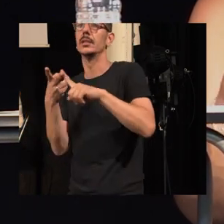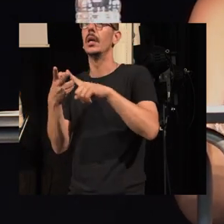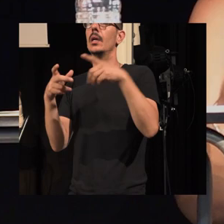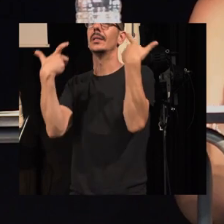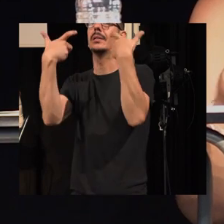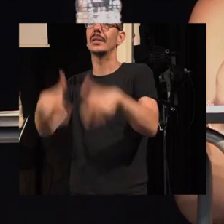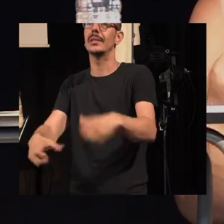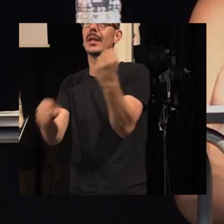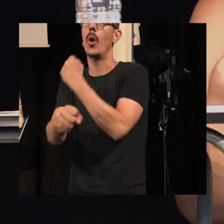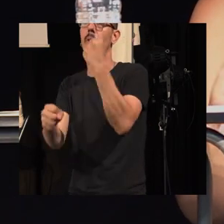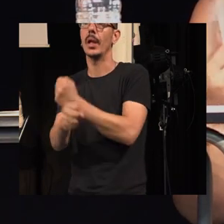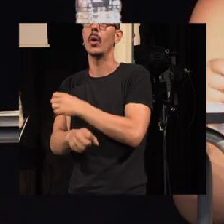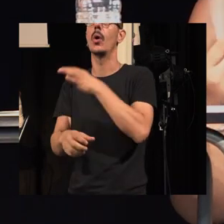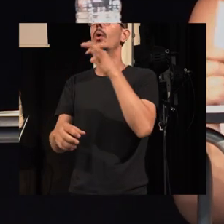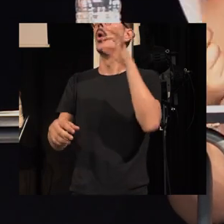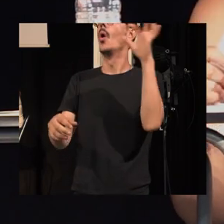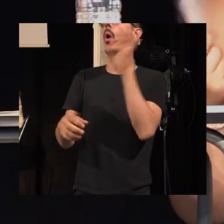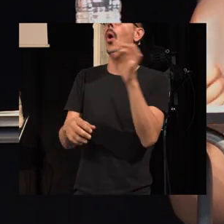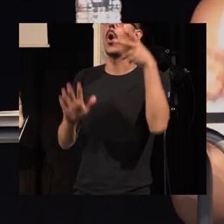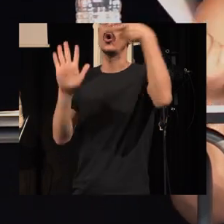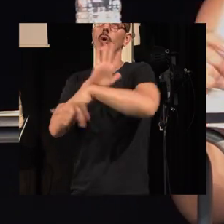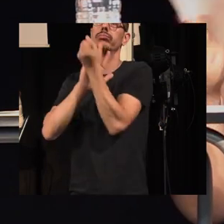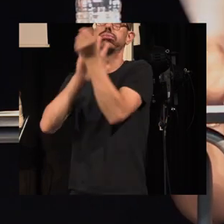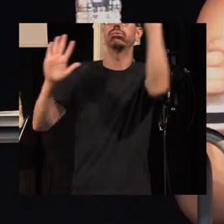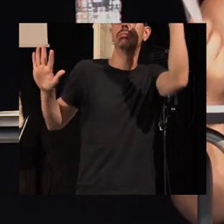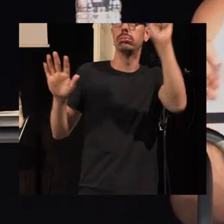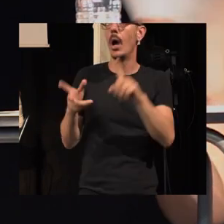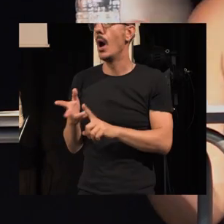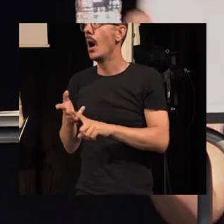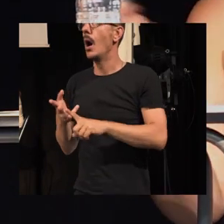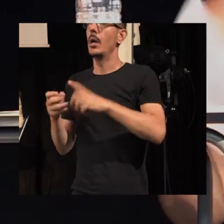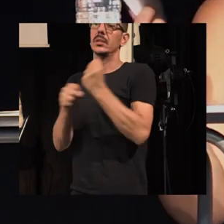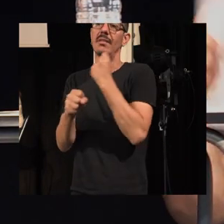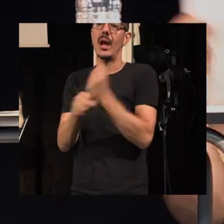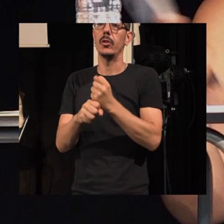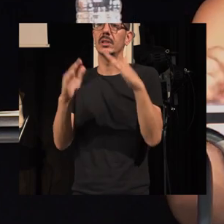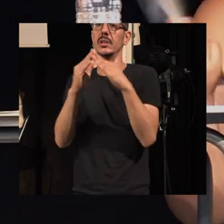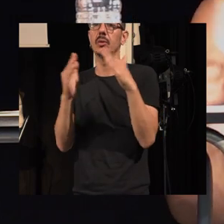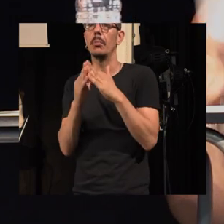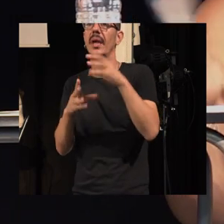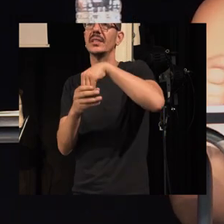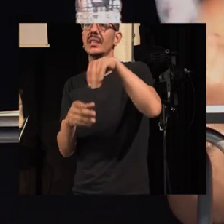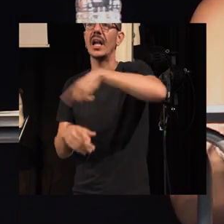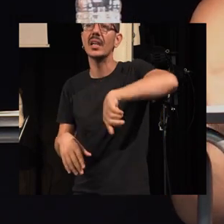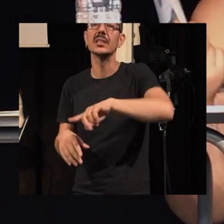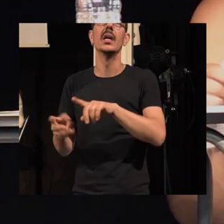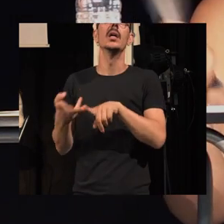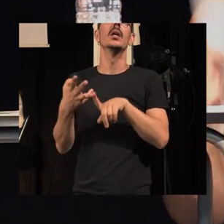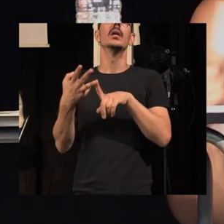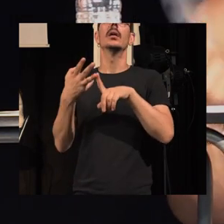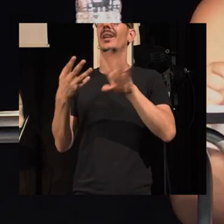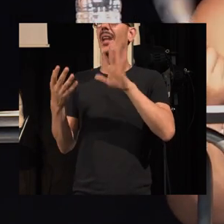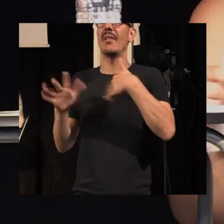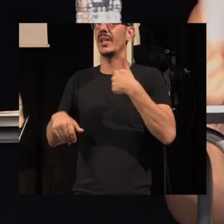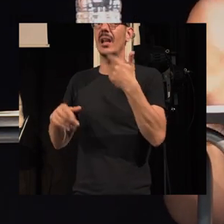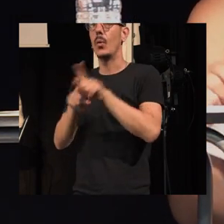que son los insumisos y las insumisas, que son las trabajadoras domésticas, que son una serie de sujetos